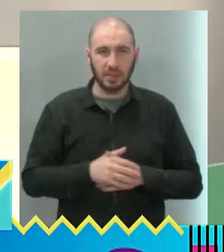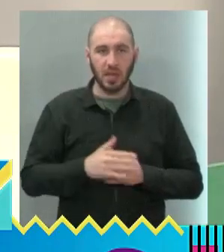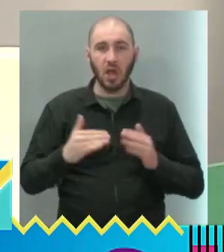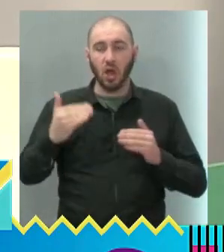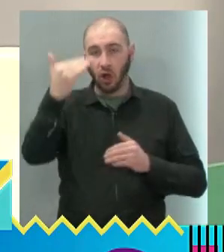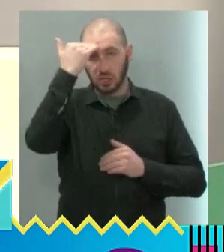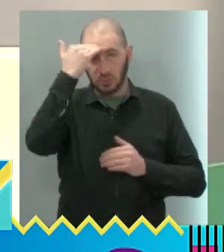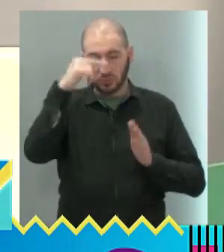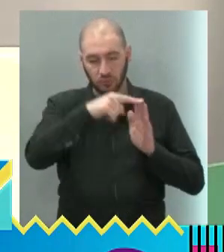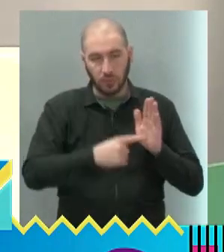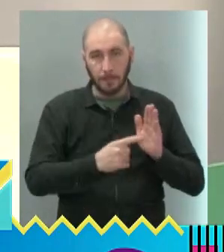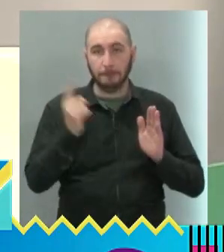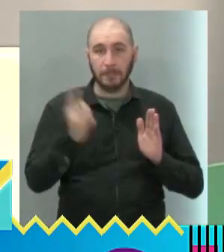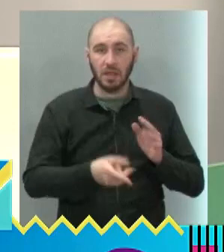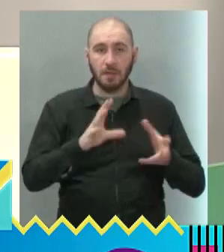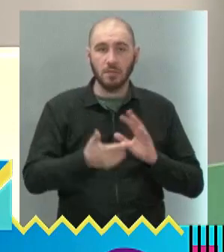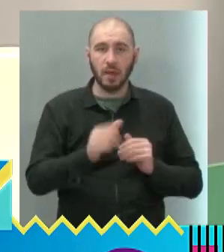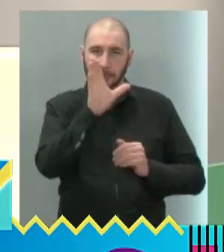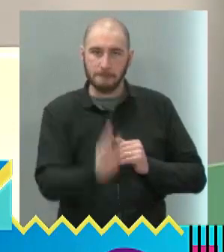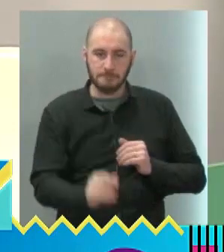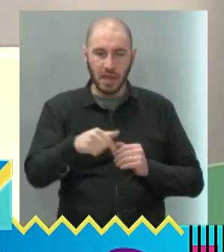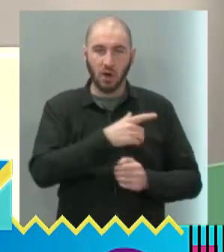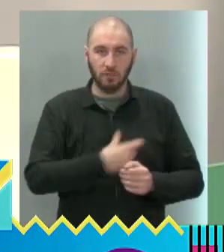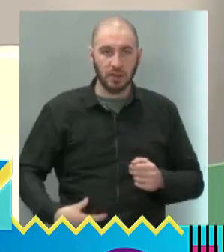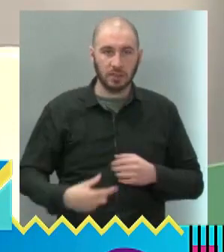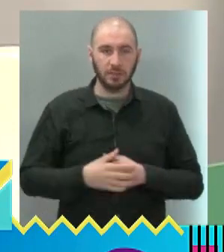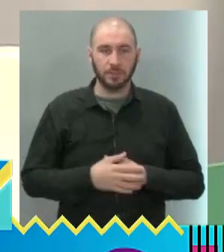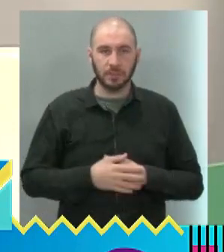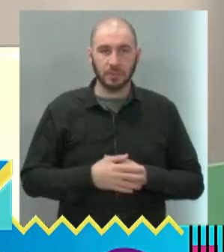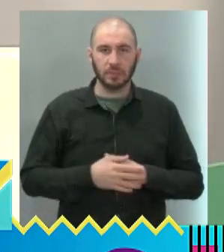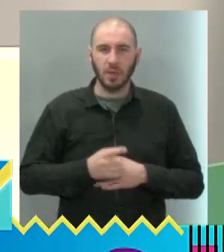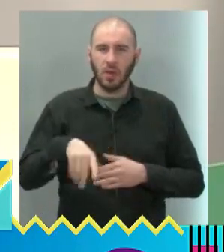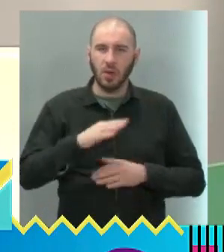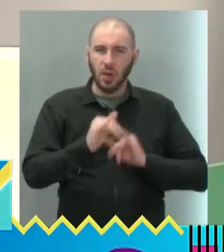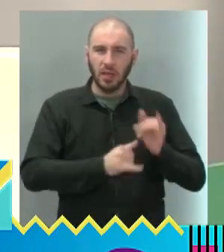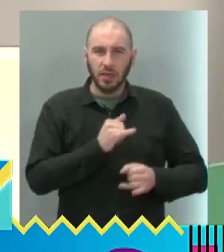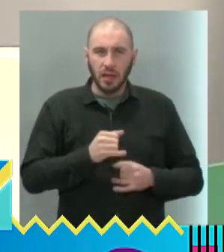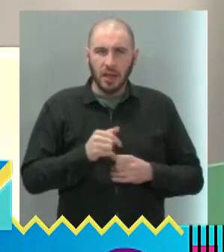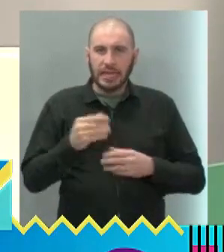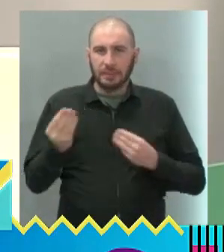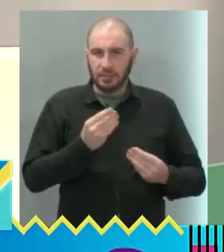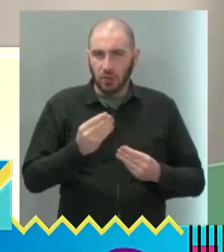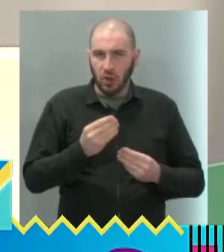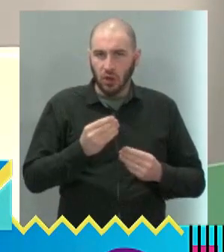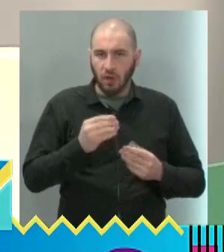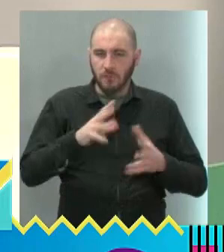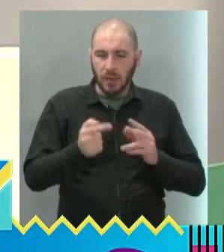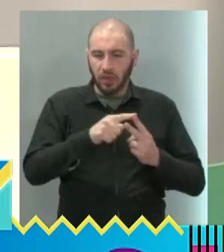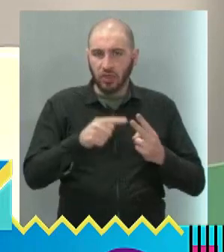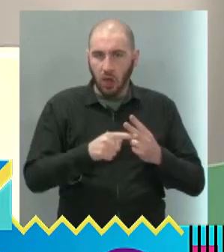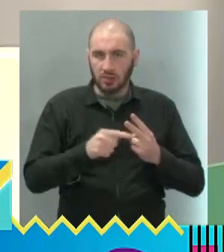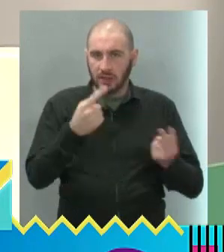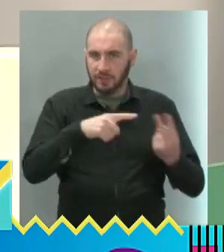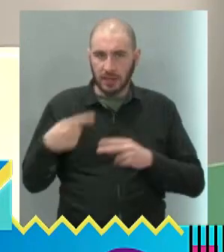la Constitución, que establece la forma republicana de gobierno. Y uno dice, pero ¿esto qué pasaba? ¿Habían dos modos